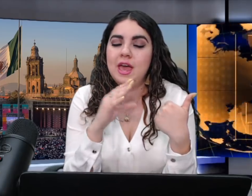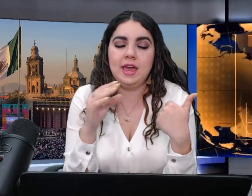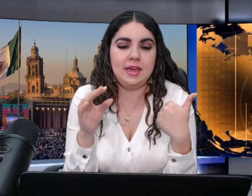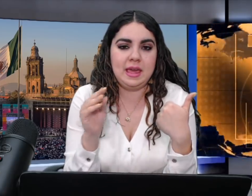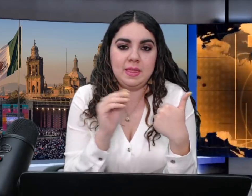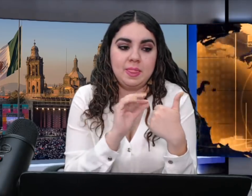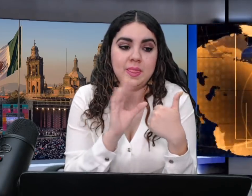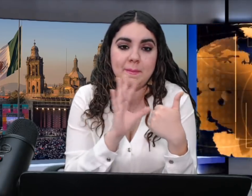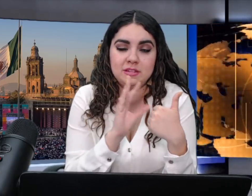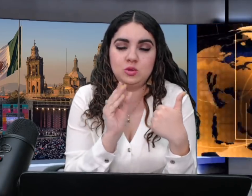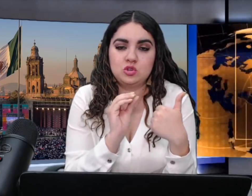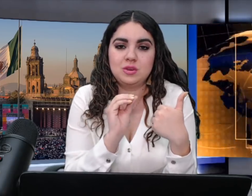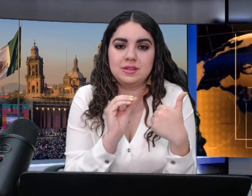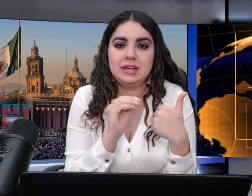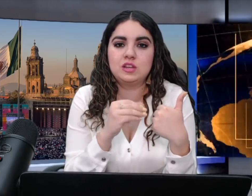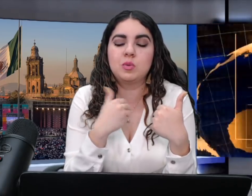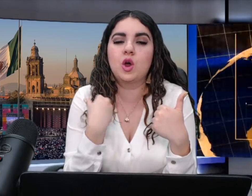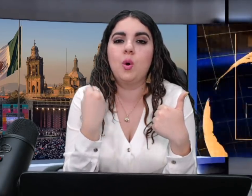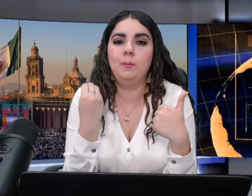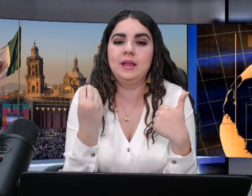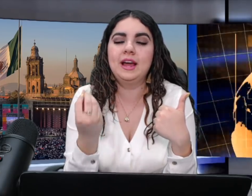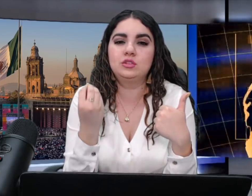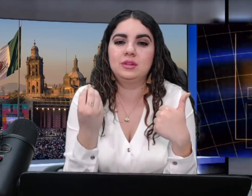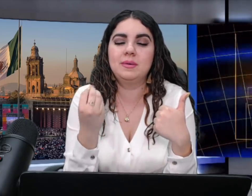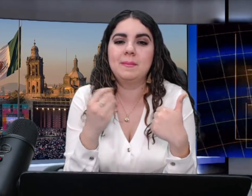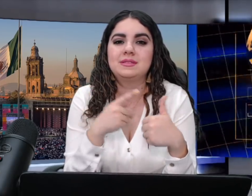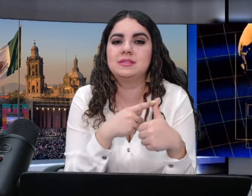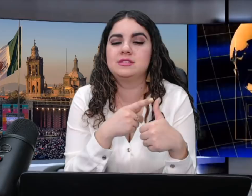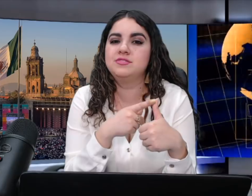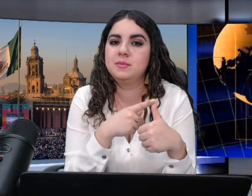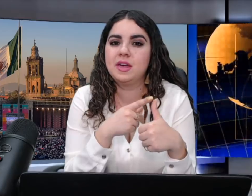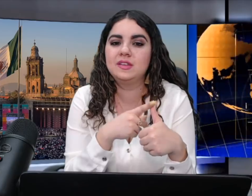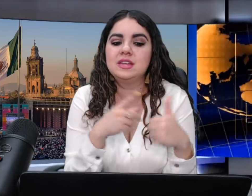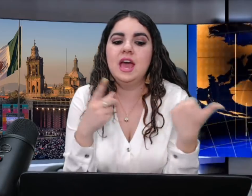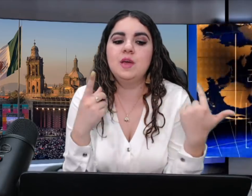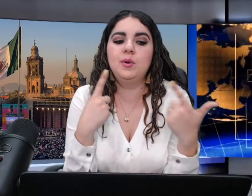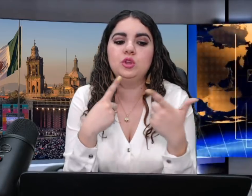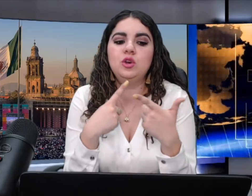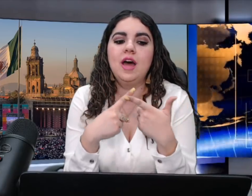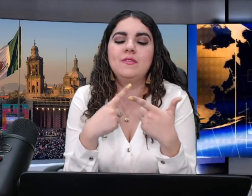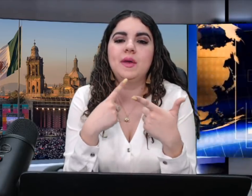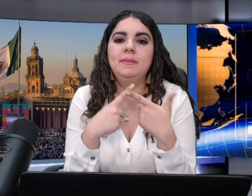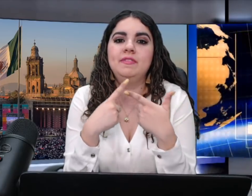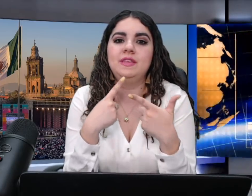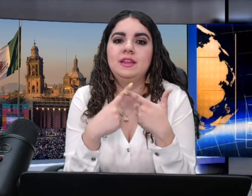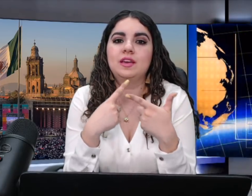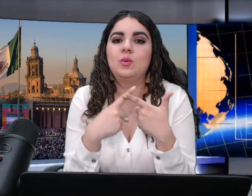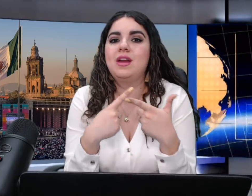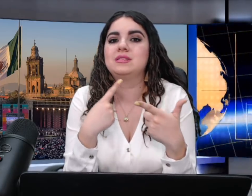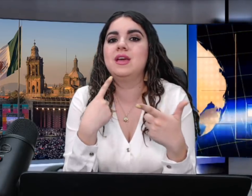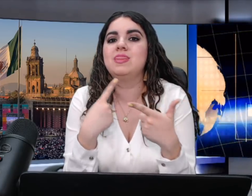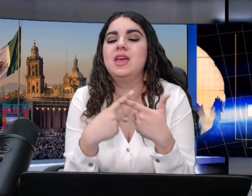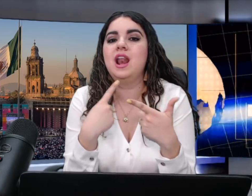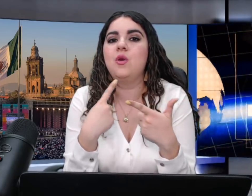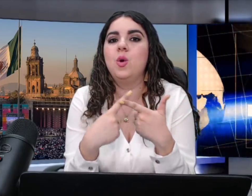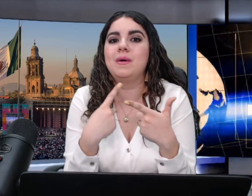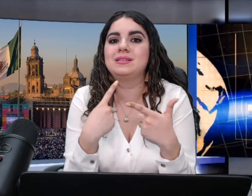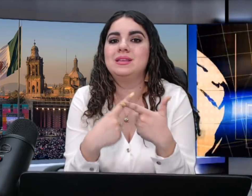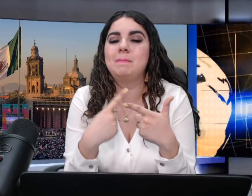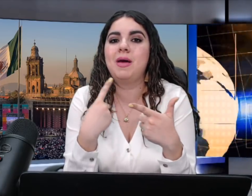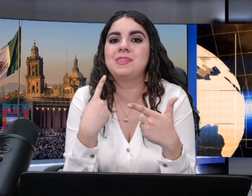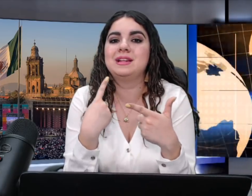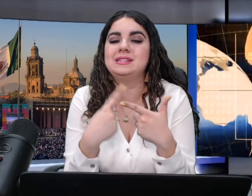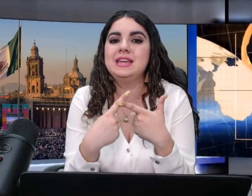respiratorios, demás situaciones así, les puede complicar todavía más estas enfermedades. Y por otro lado, también tiene que cuidarse de la